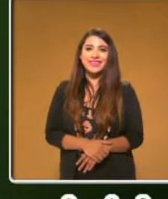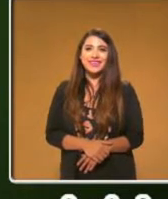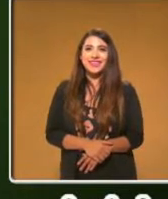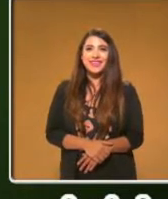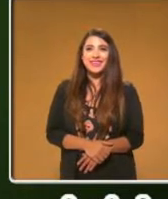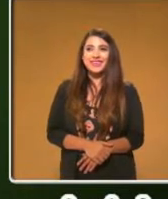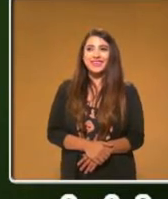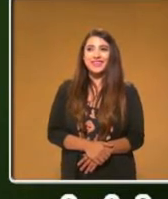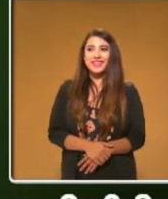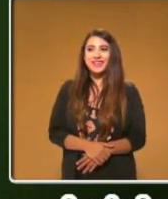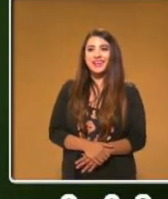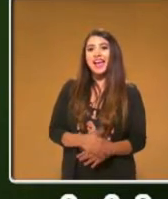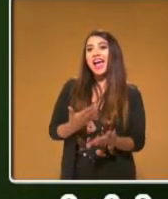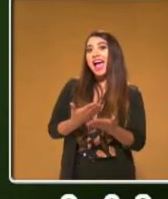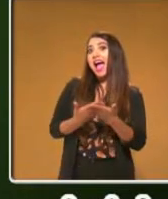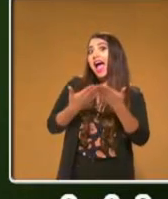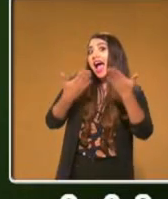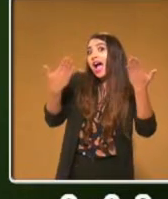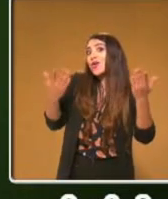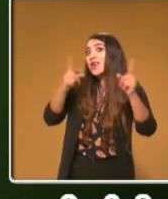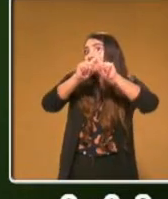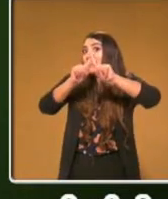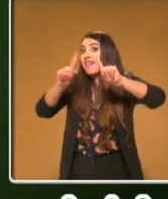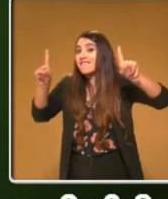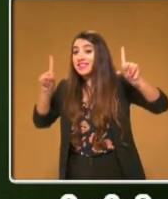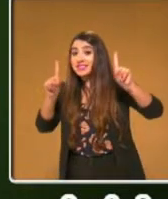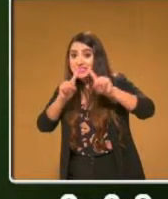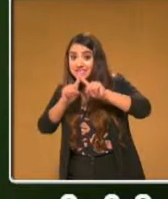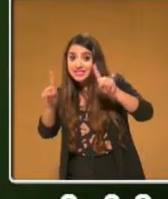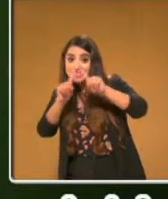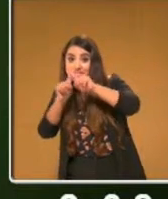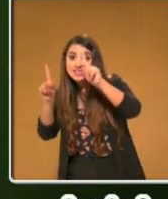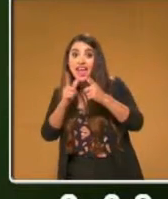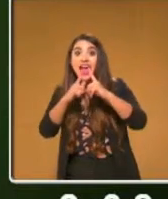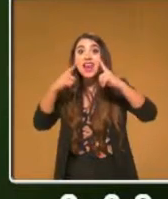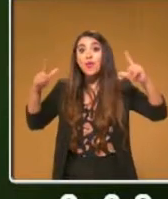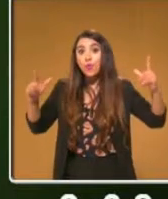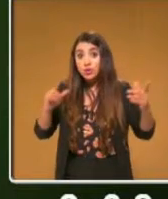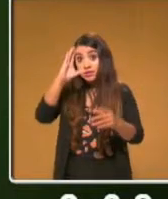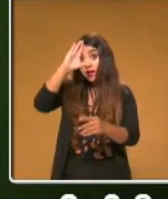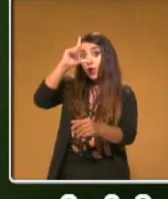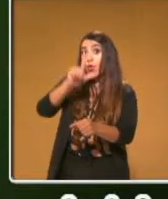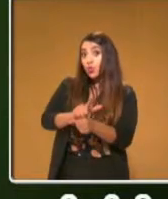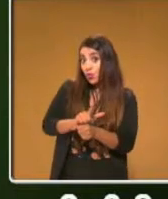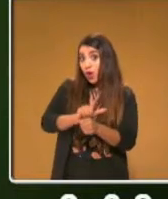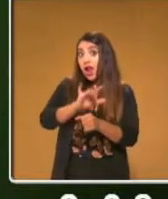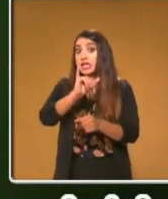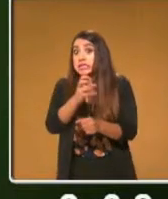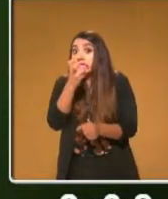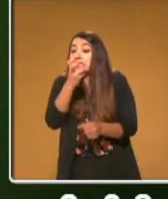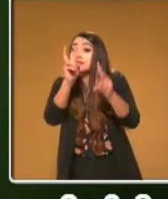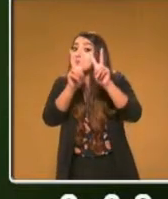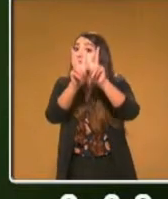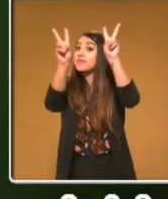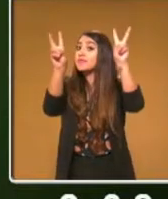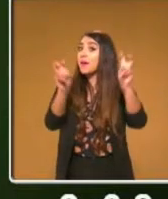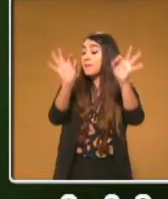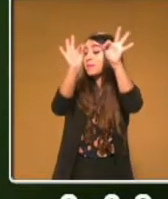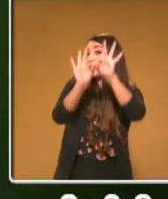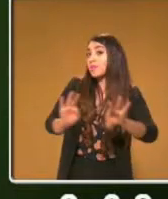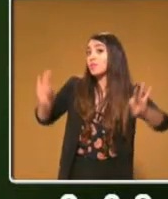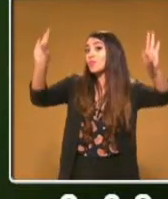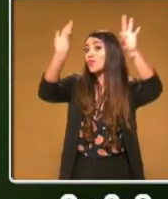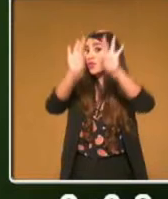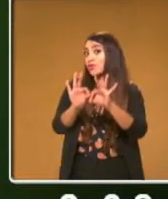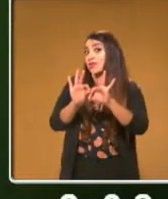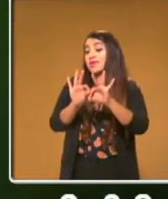Hablamos ahora de la diversidad lingüística y cultural. Este tema se volvió a retomar por la importancia que le